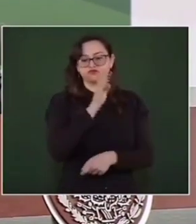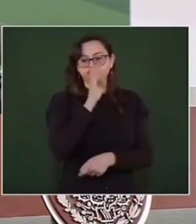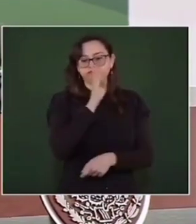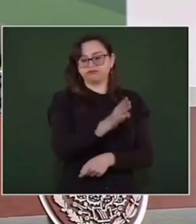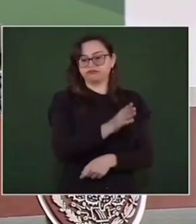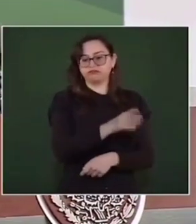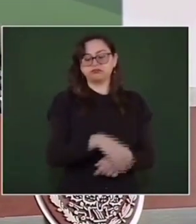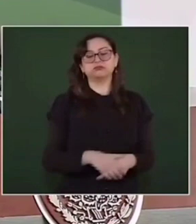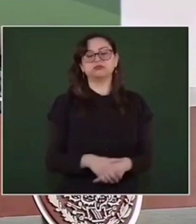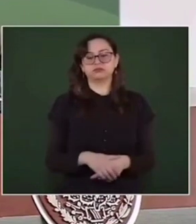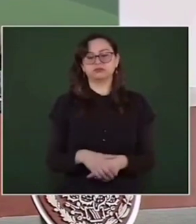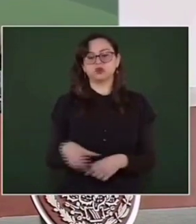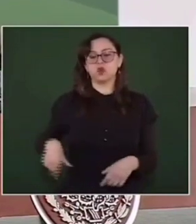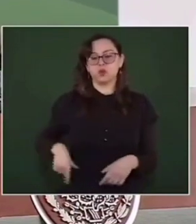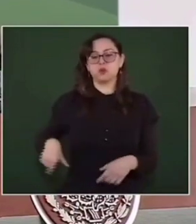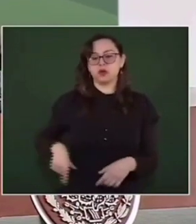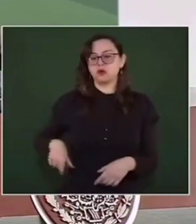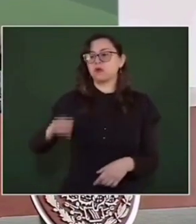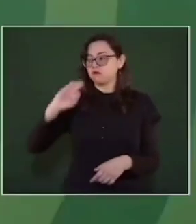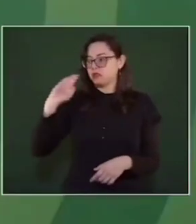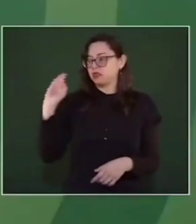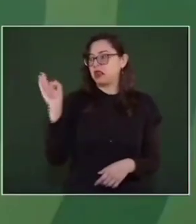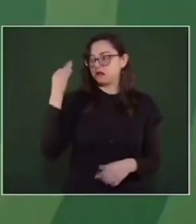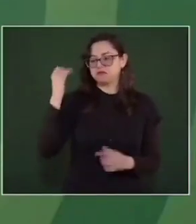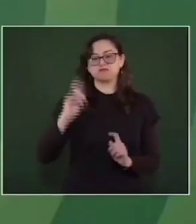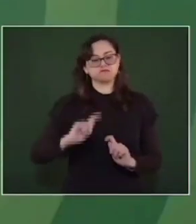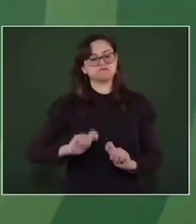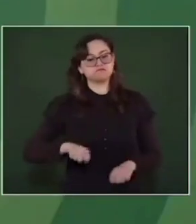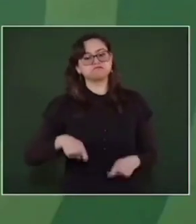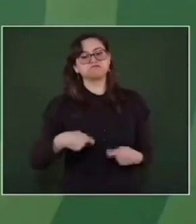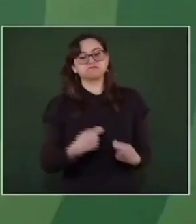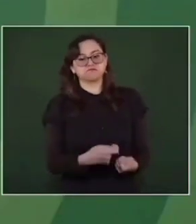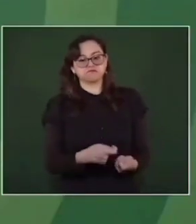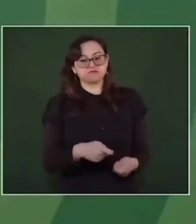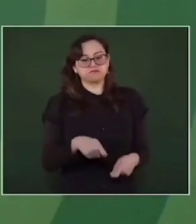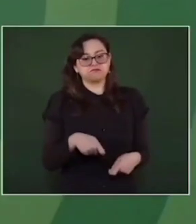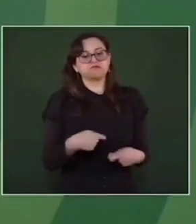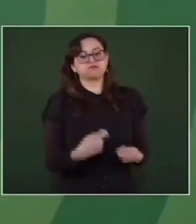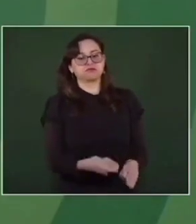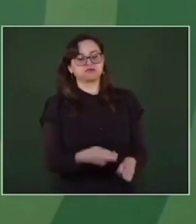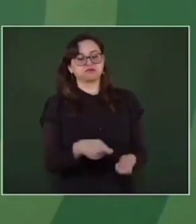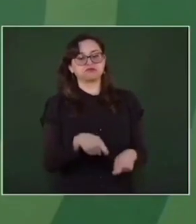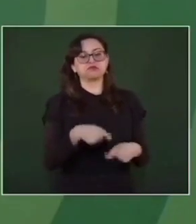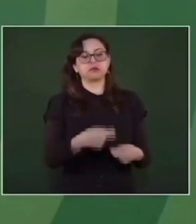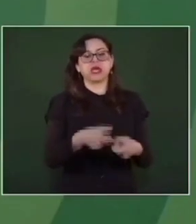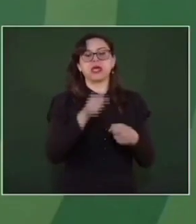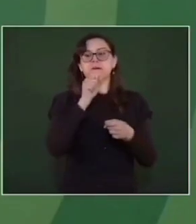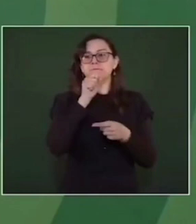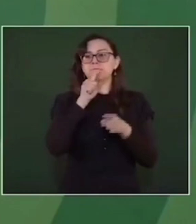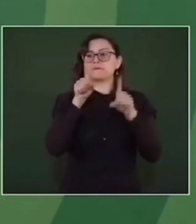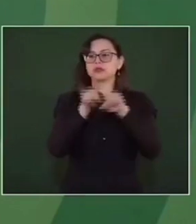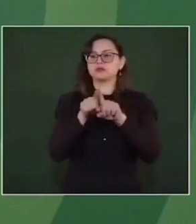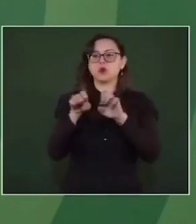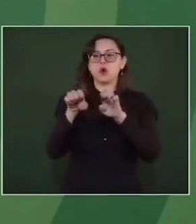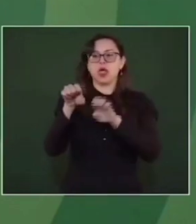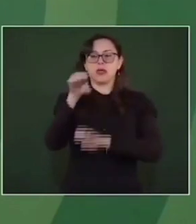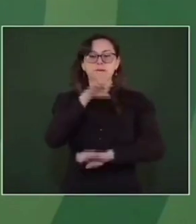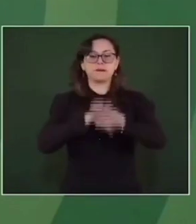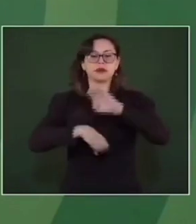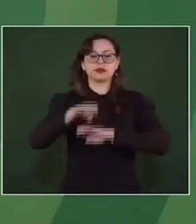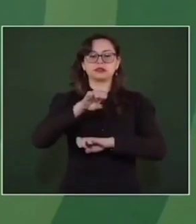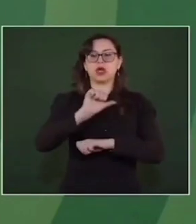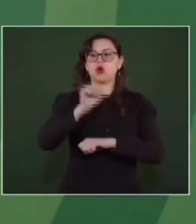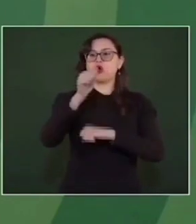esas empresas extranjeras formaban parte de una trama de corrupción